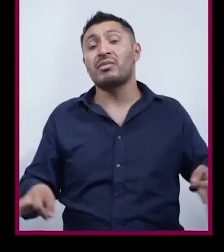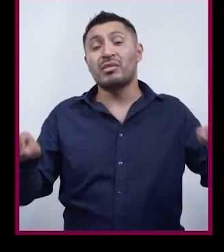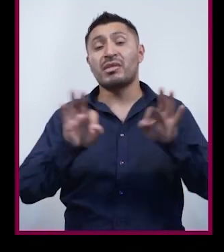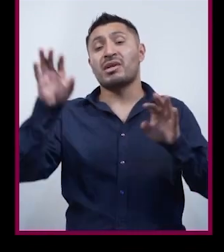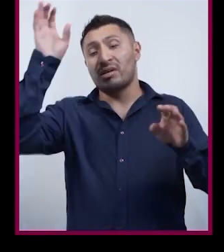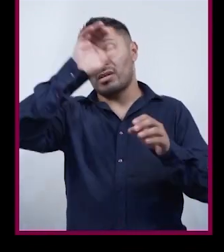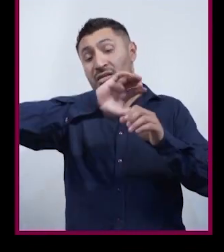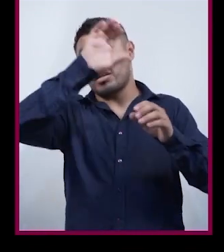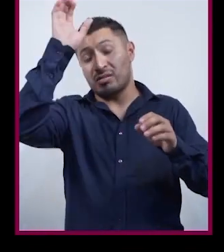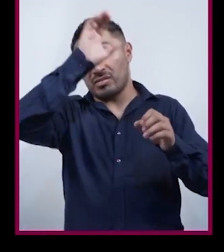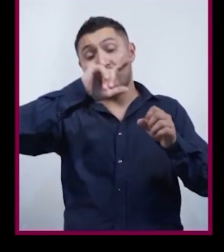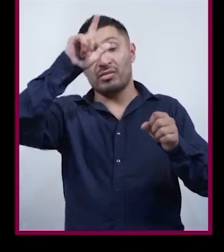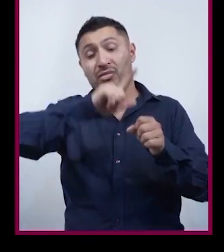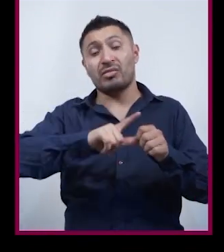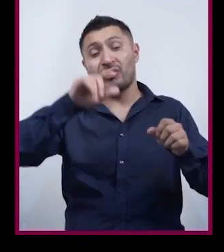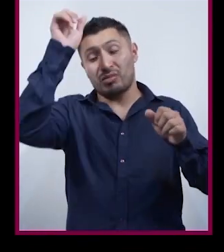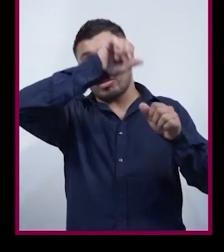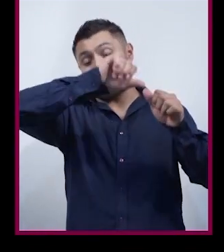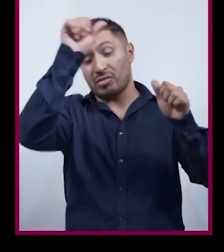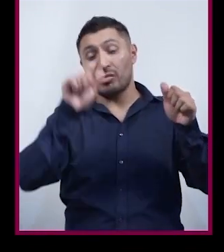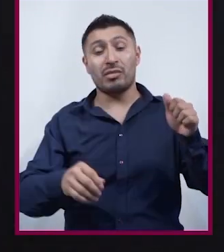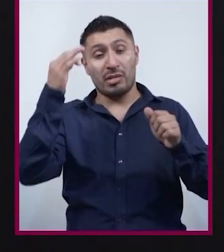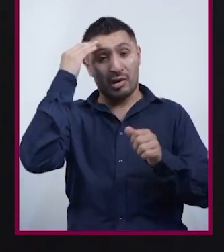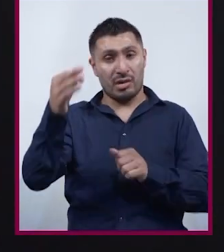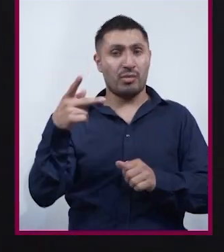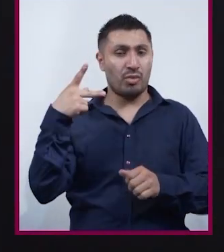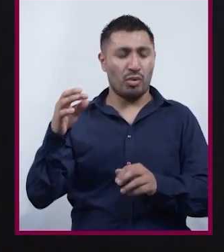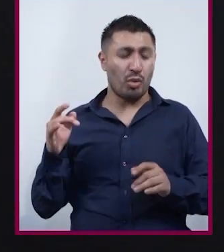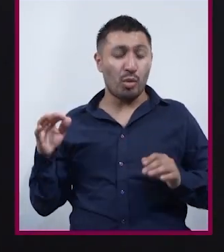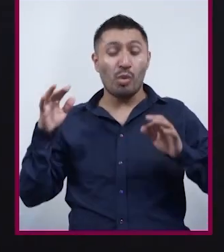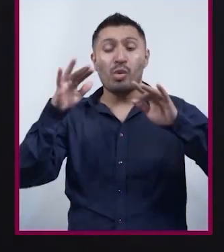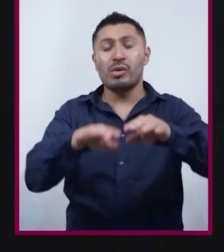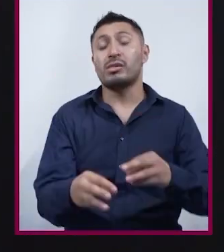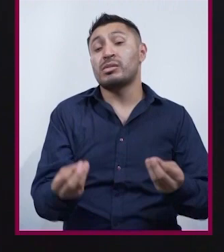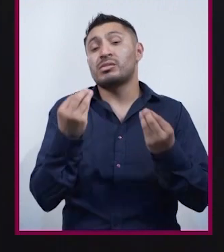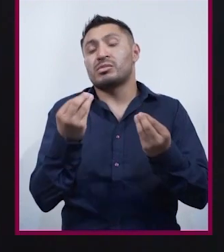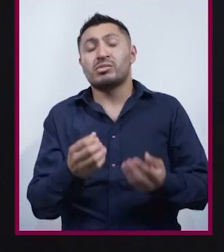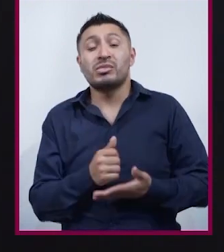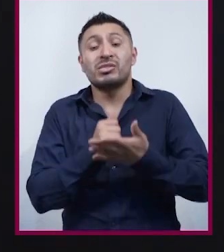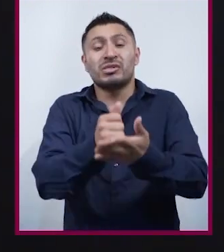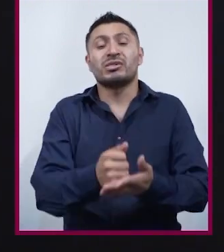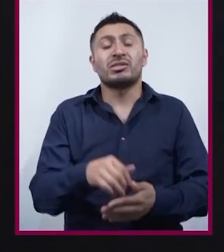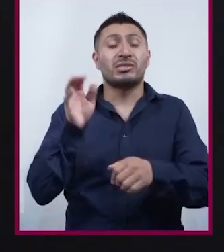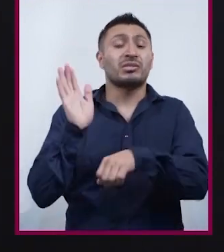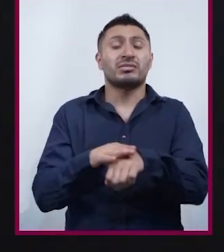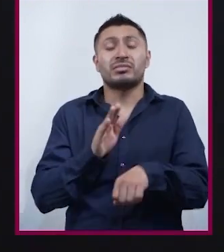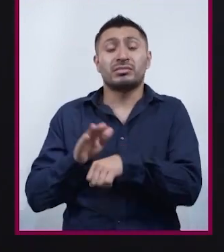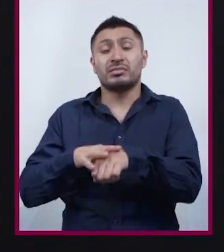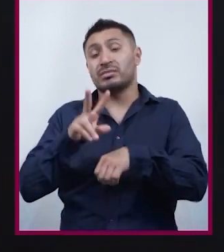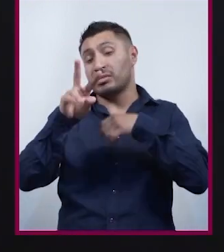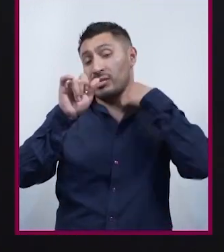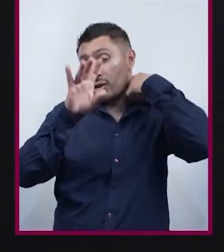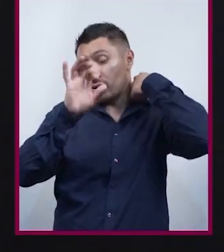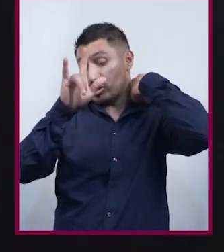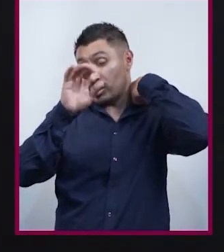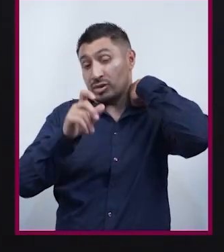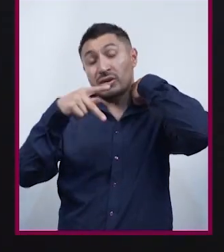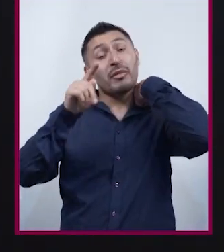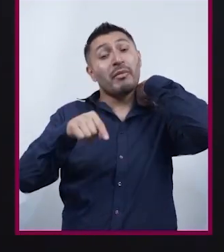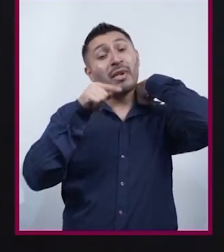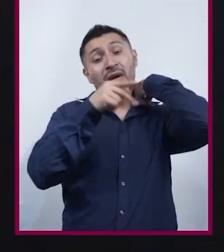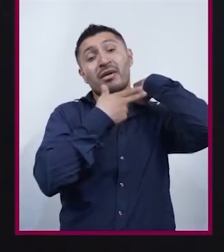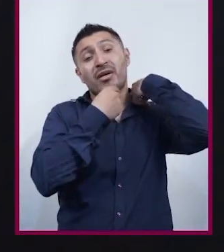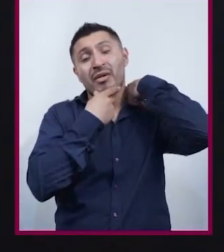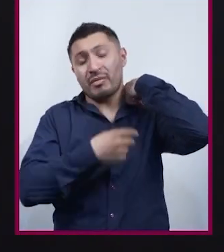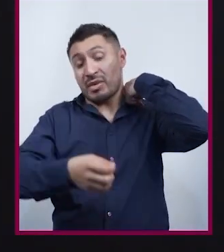destacada del ambiente artístico y cultural de la época. Su presencia sumaba muchísimo a la campaña de Vasconcelos. Sin